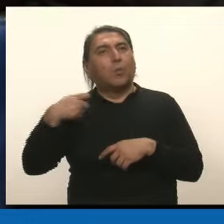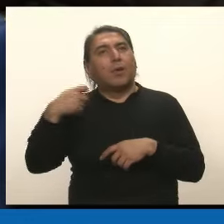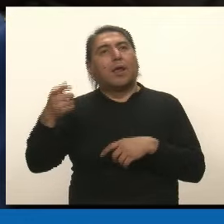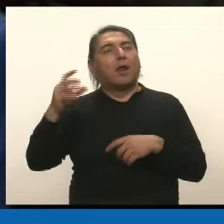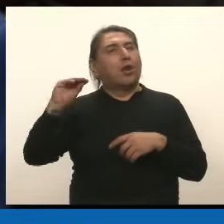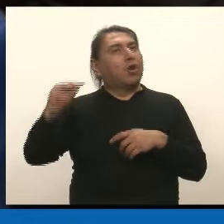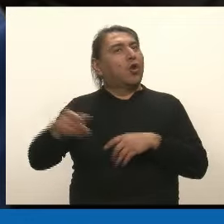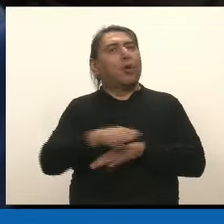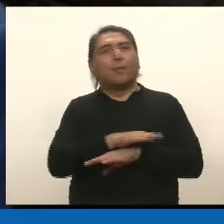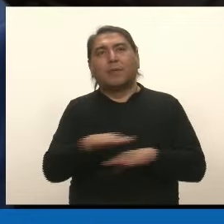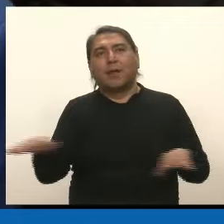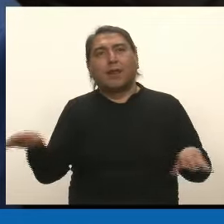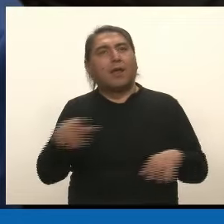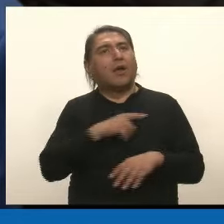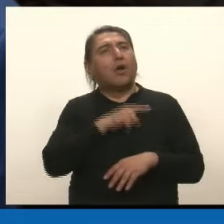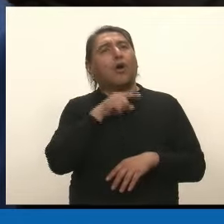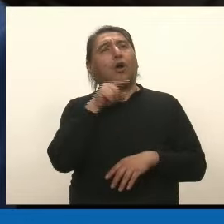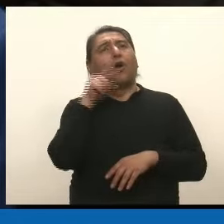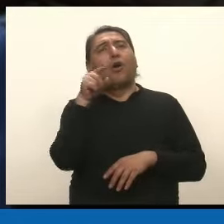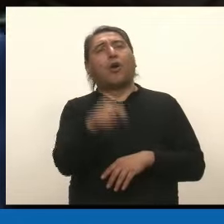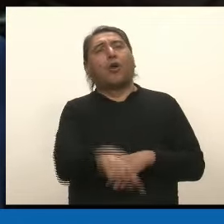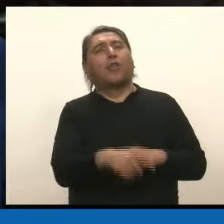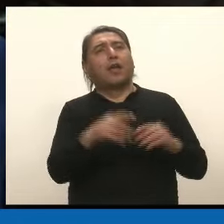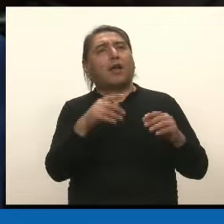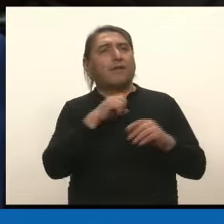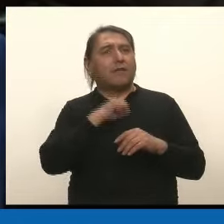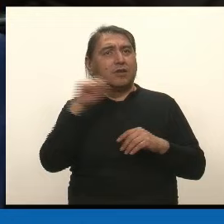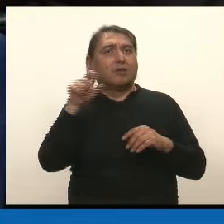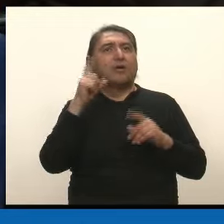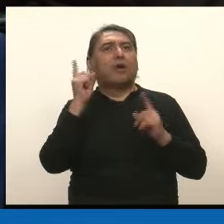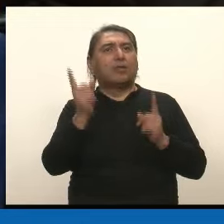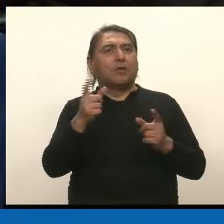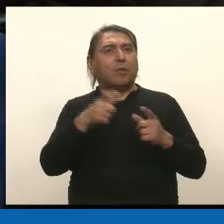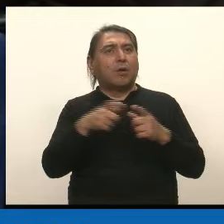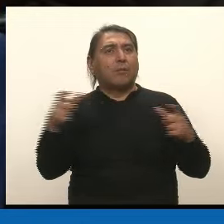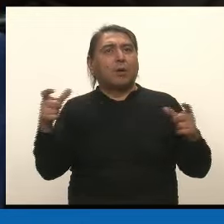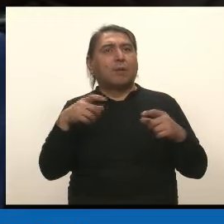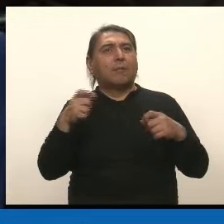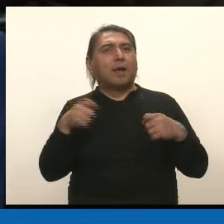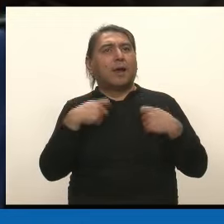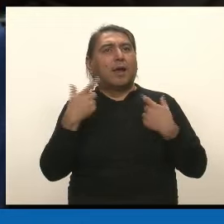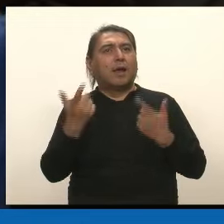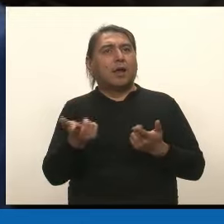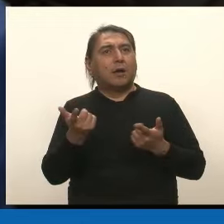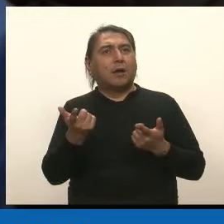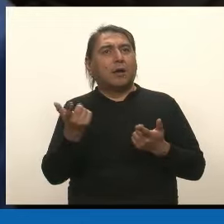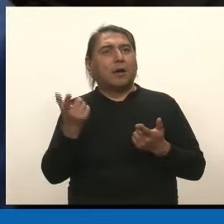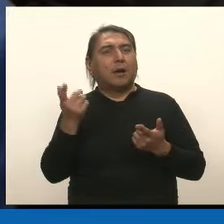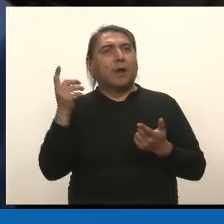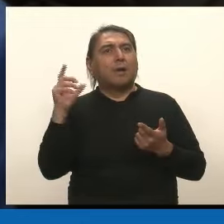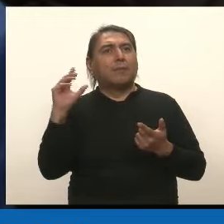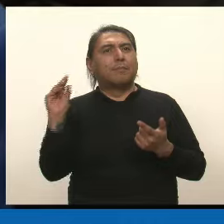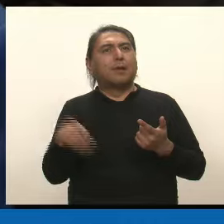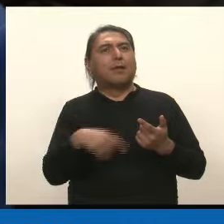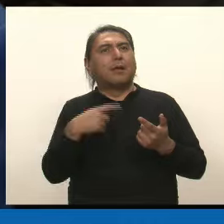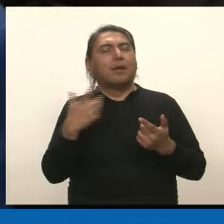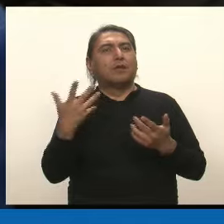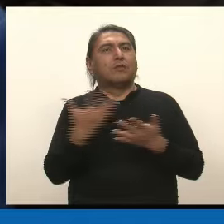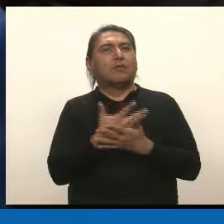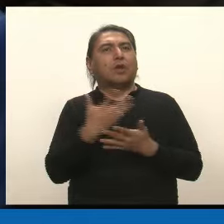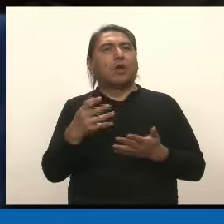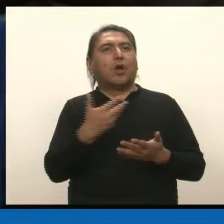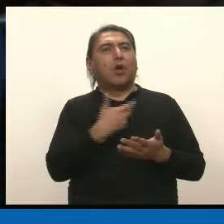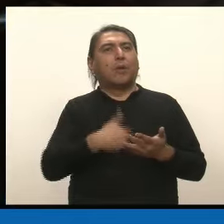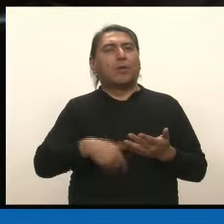pierdan contra la inflación y además vamos a mantener este Bono para compensar la pérdida que sufrieron en el gobierno